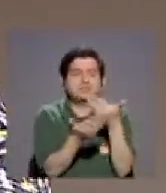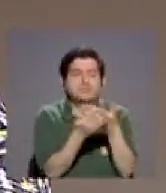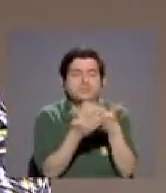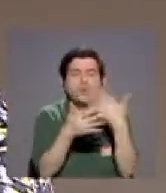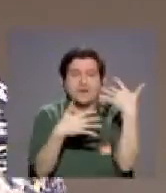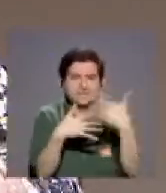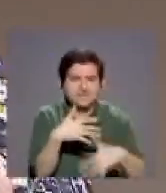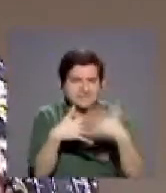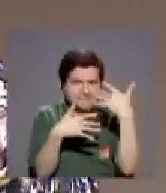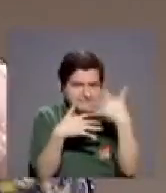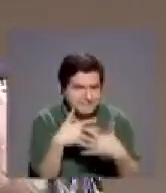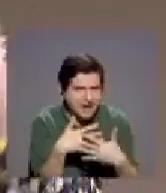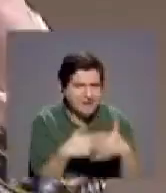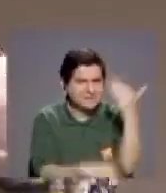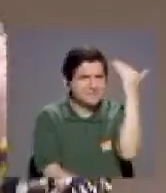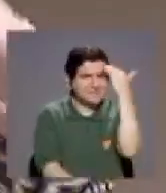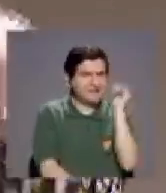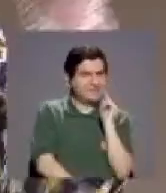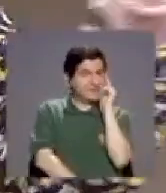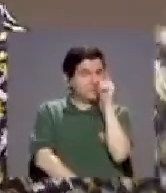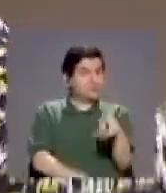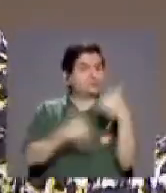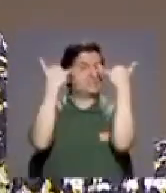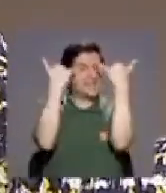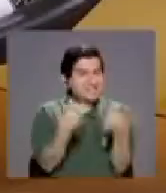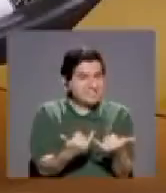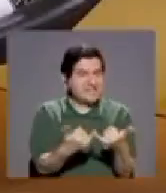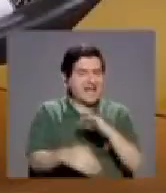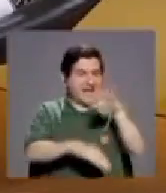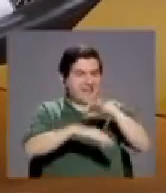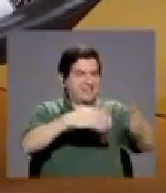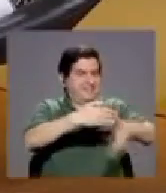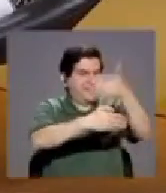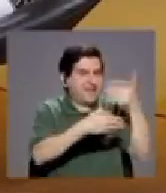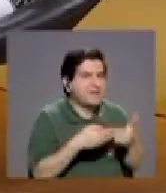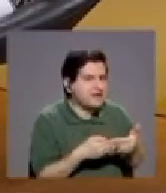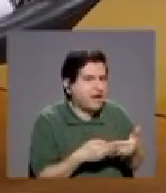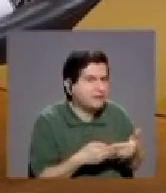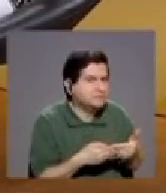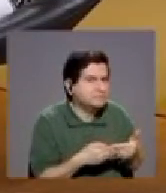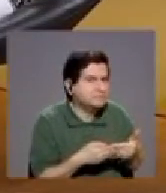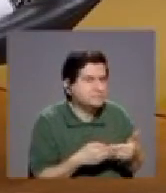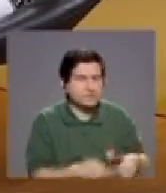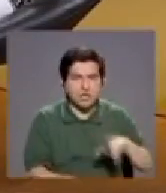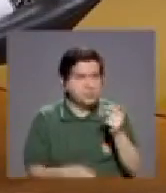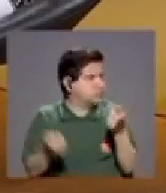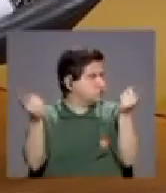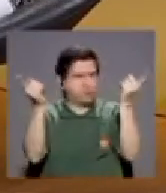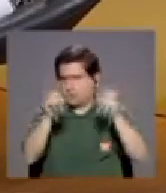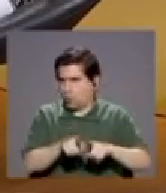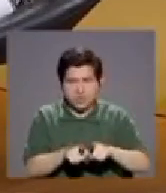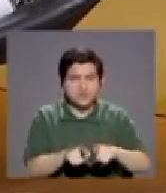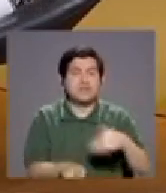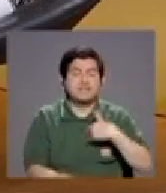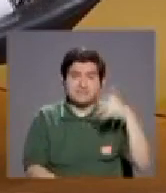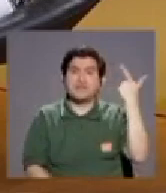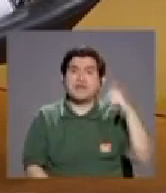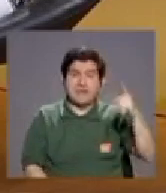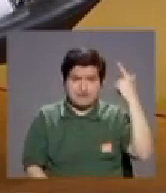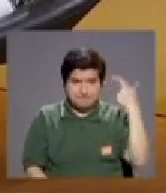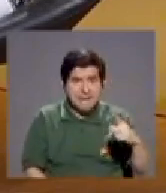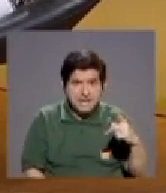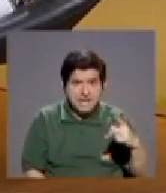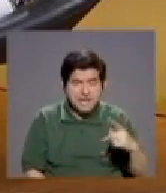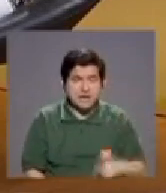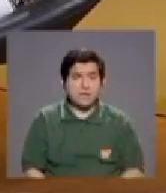sangre para saber si a usted ya le dio dengue de previo. Porque si no le dio dengue de previo, tendría el riesgo